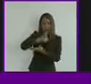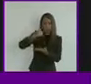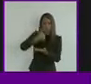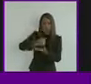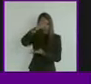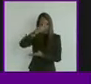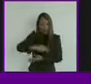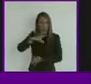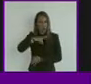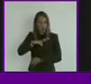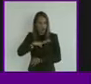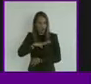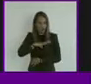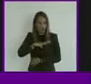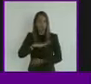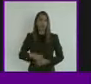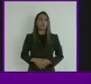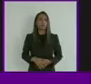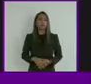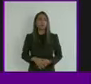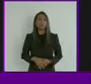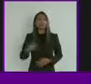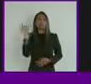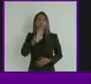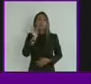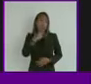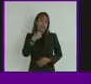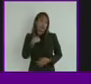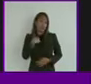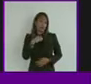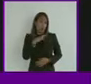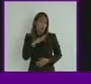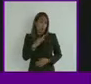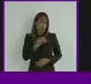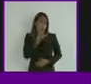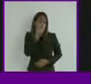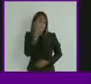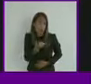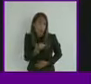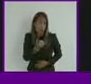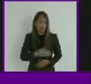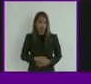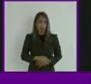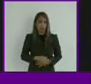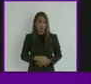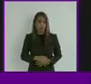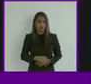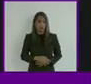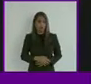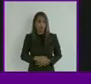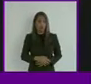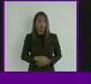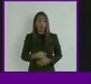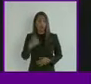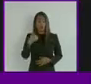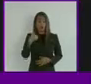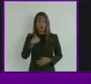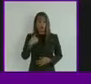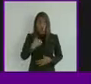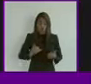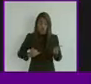México, puedo equivocarme, ¿saben? Perdón. Y si yo me equivoco, les voy a dejar